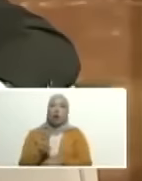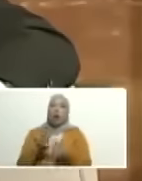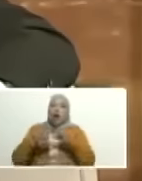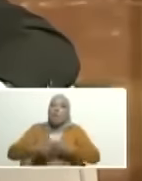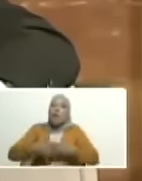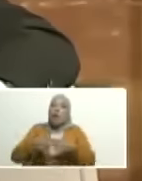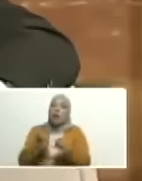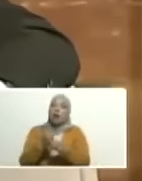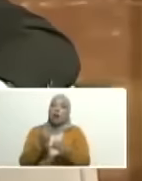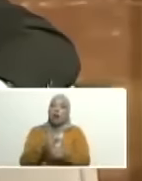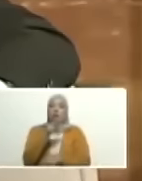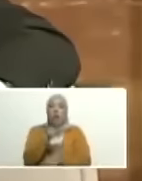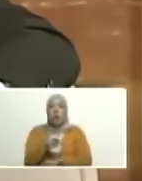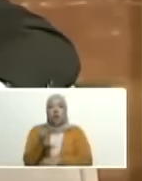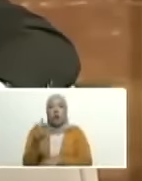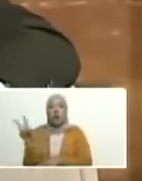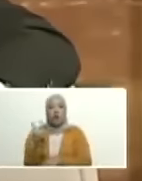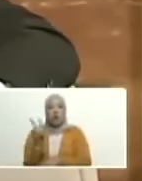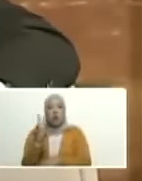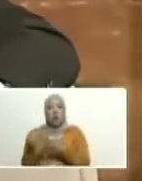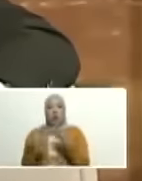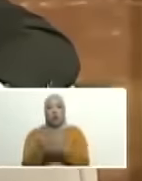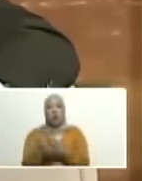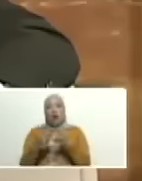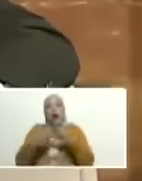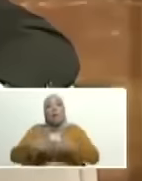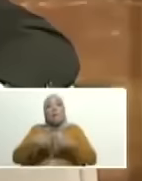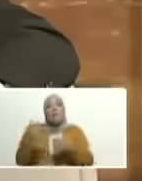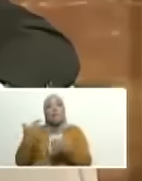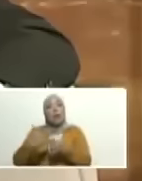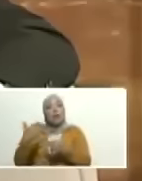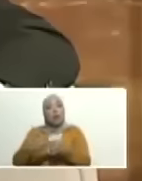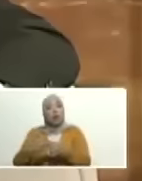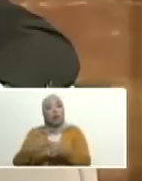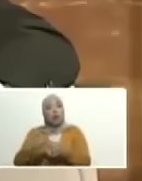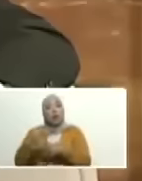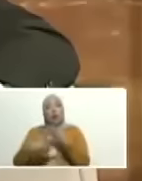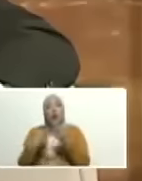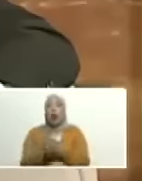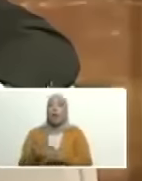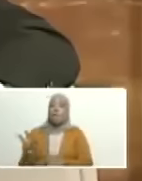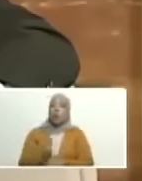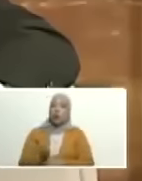empresa o persona venga a invertir en petróleo o en gas en Venezuela.